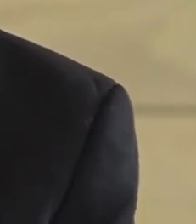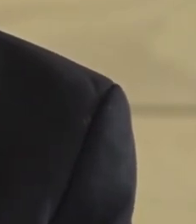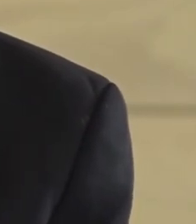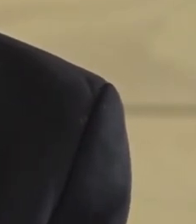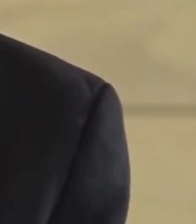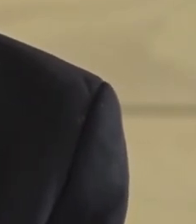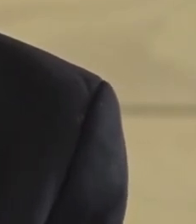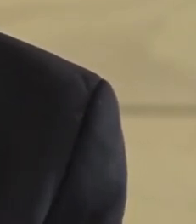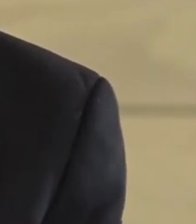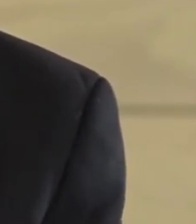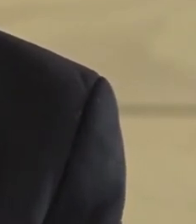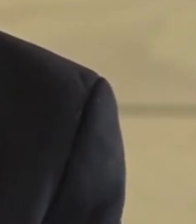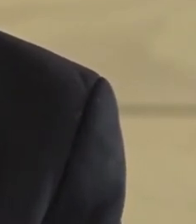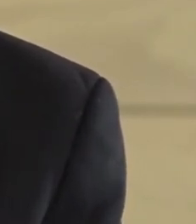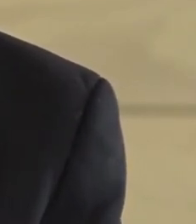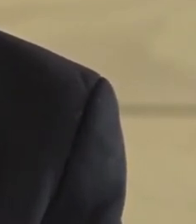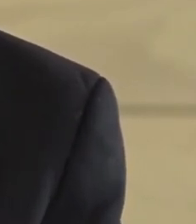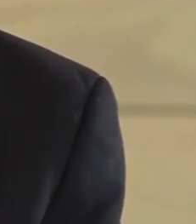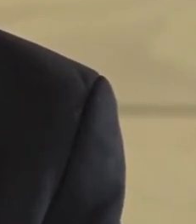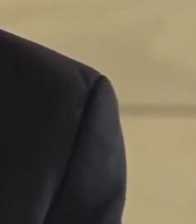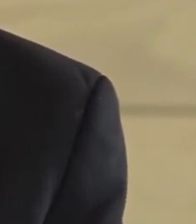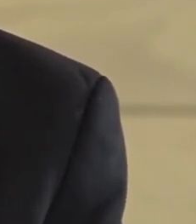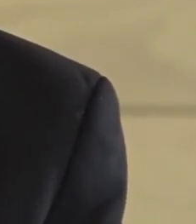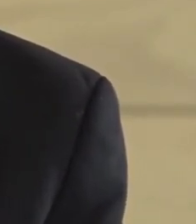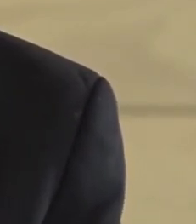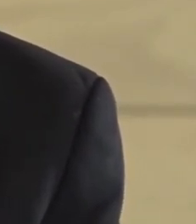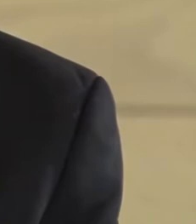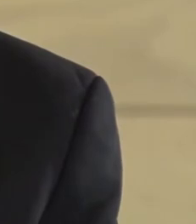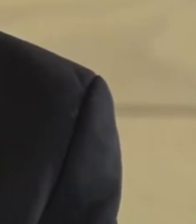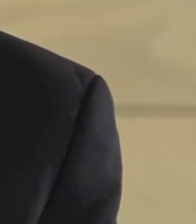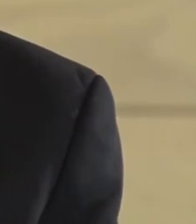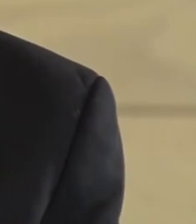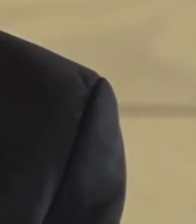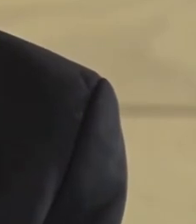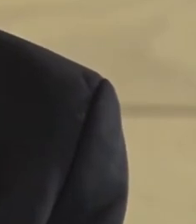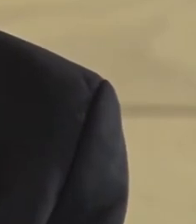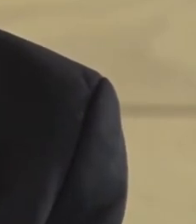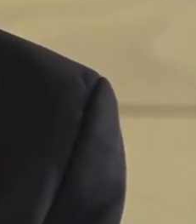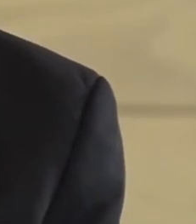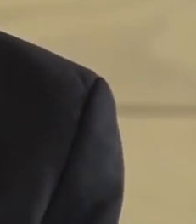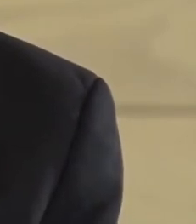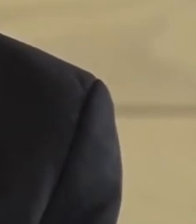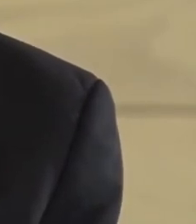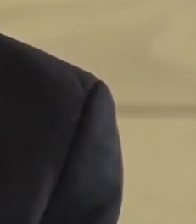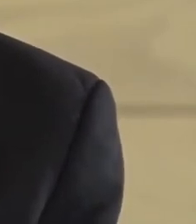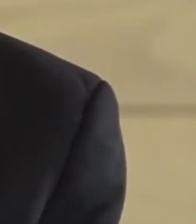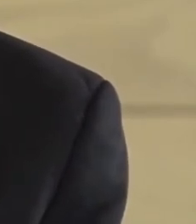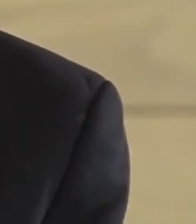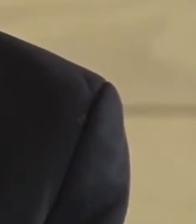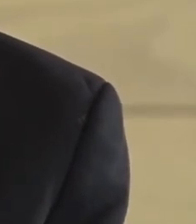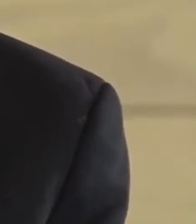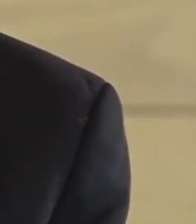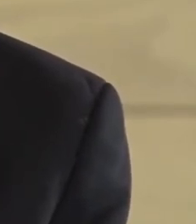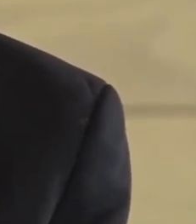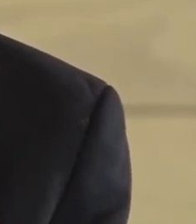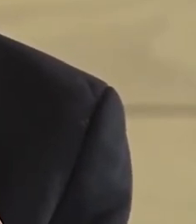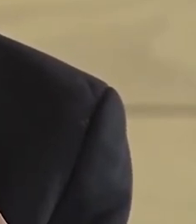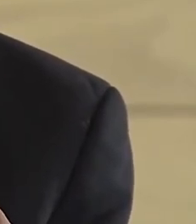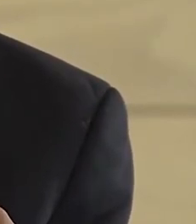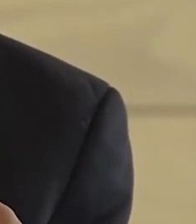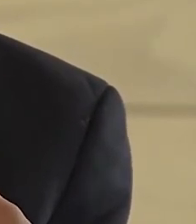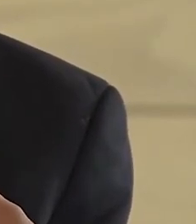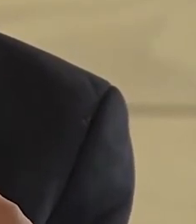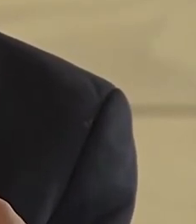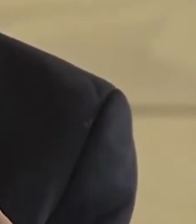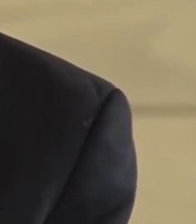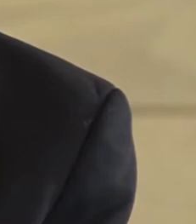en tercer lugar, reservar una porción para medios de interés público, siempre partiendo de que un medio de